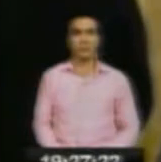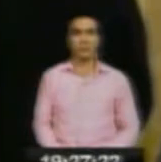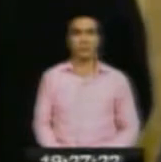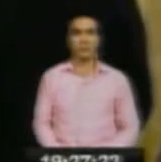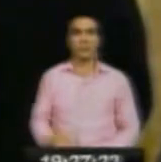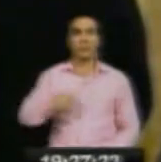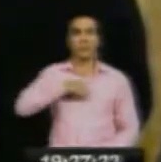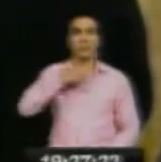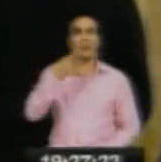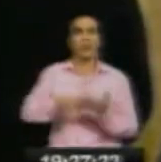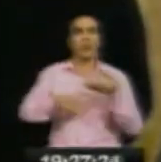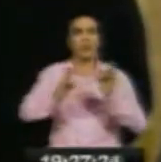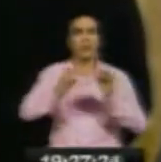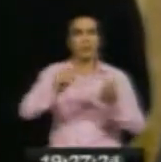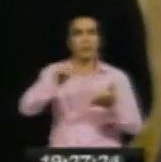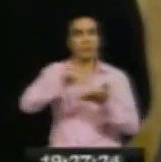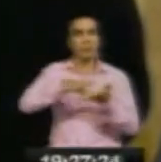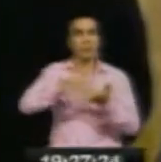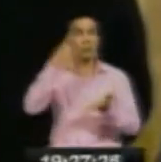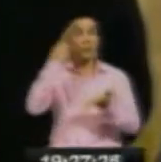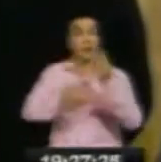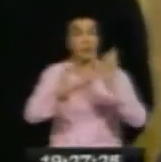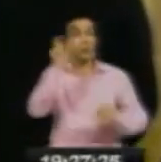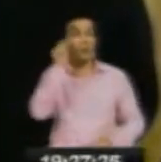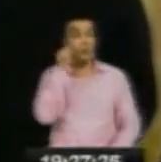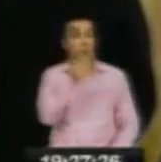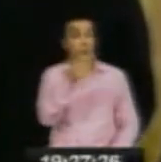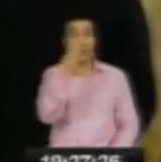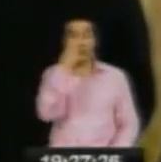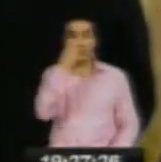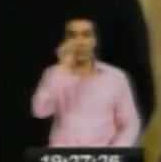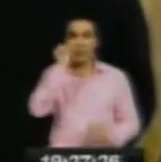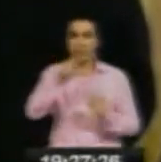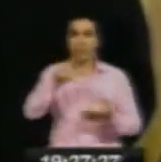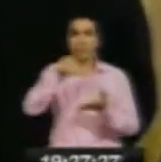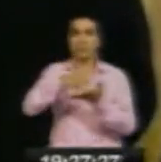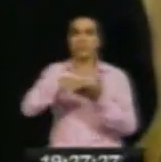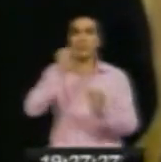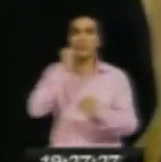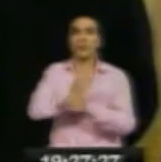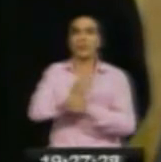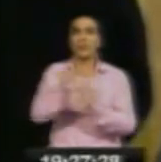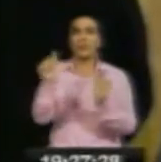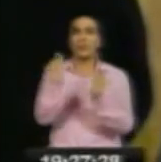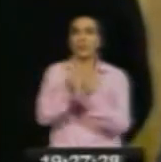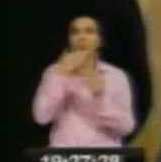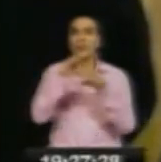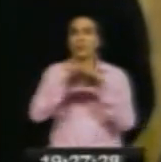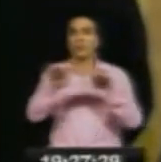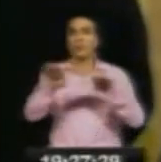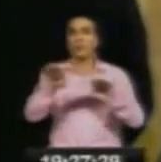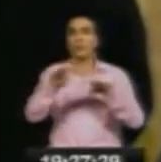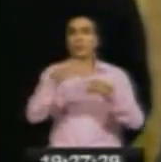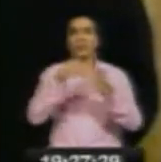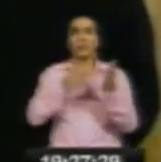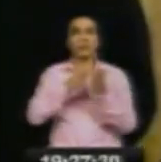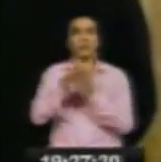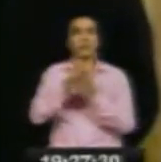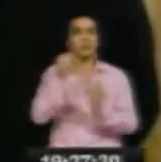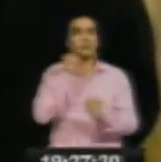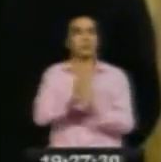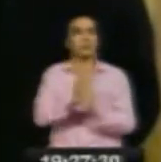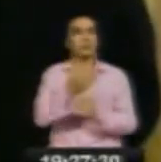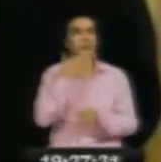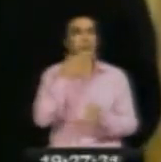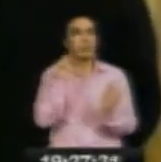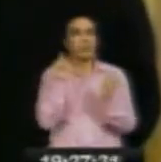Procurar mecanismos y herramientas para que estas personas puedan vincularse laboralmente a través de la plataforma de la red Socioempleo, tanto